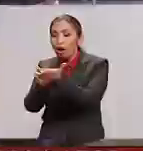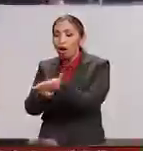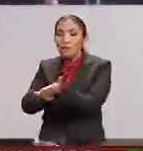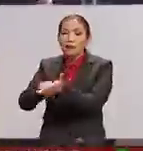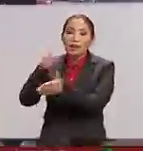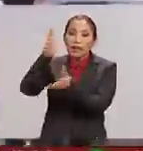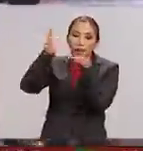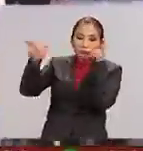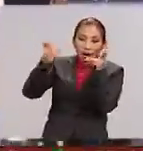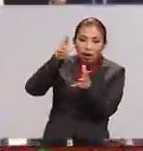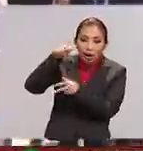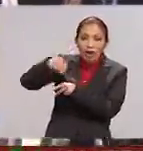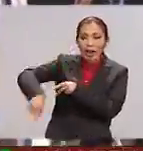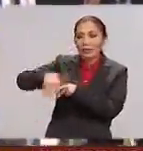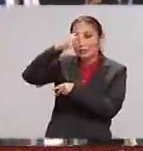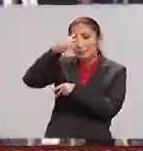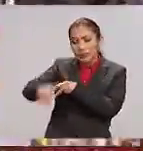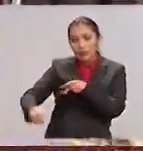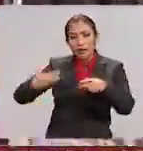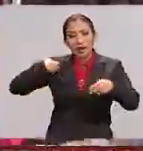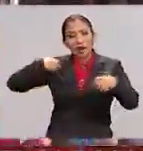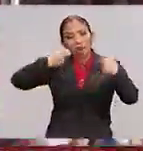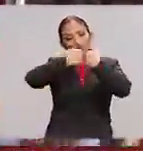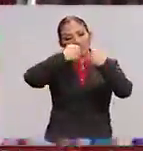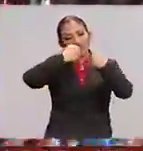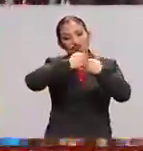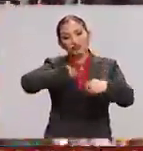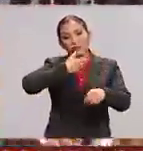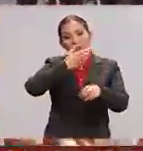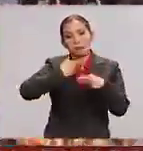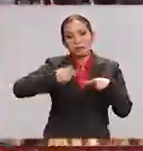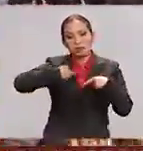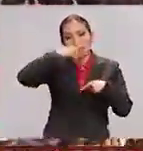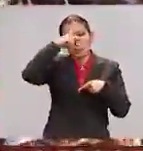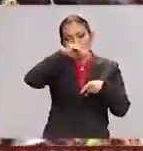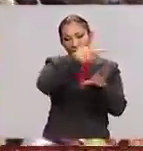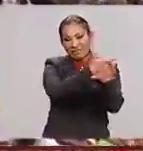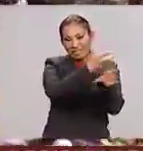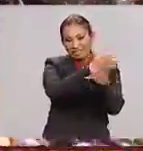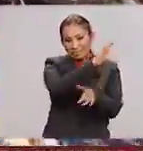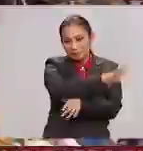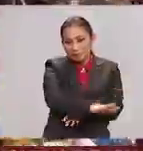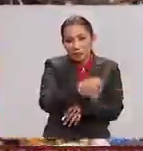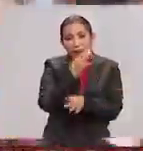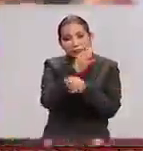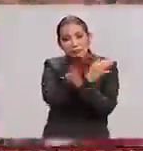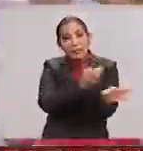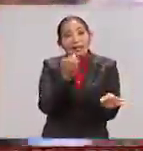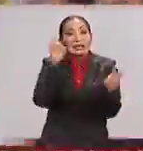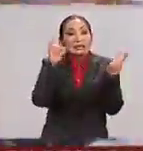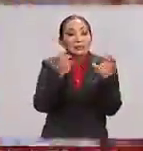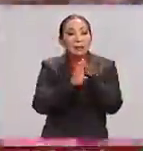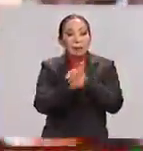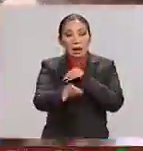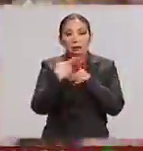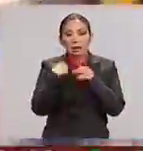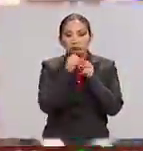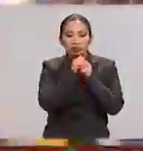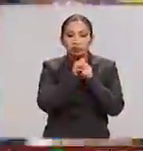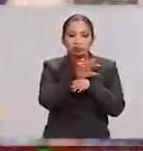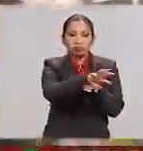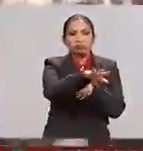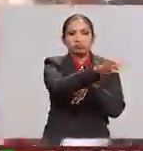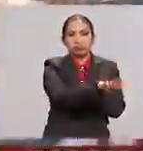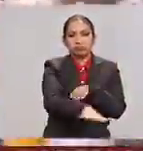incluirá el saludo más allá de la frontera a un grupo de mexicanos y obviamente el mensaje de migrantes que se extenderá a las víctimas,